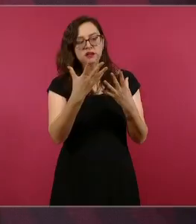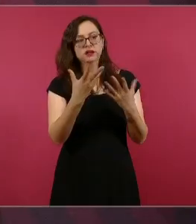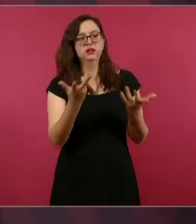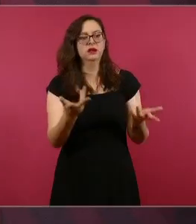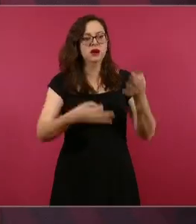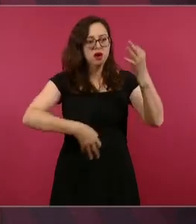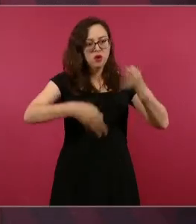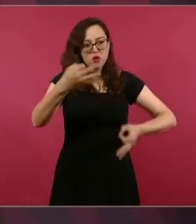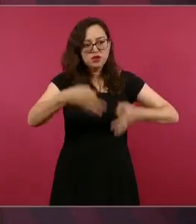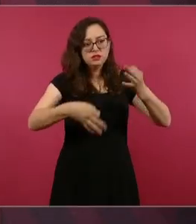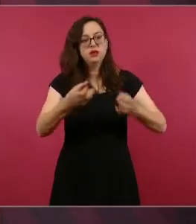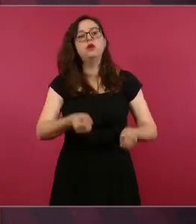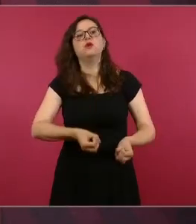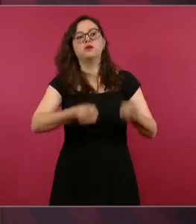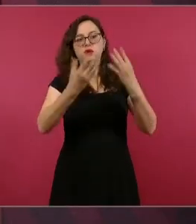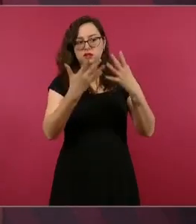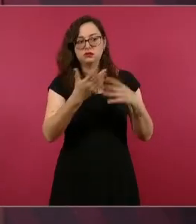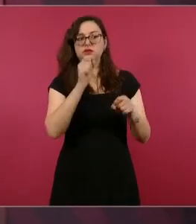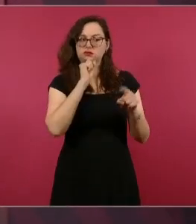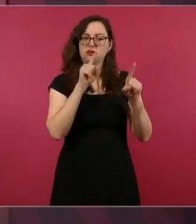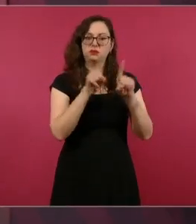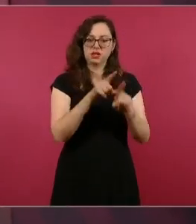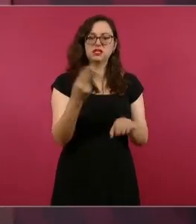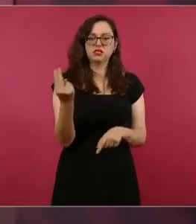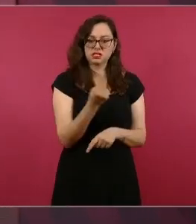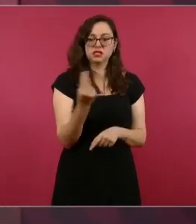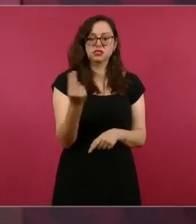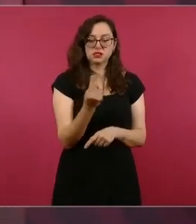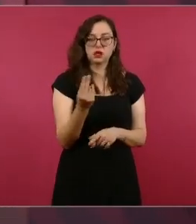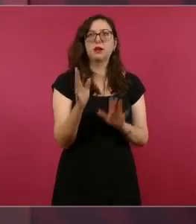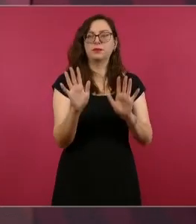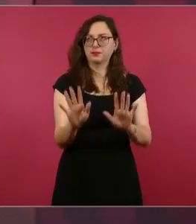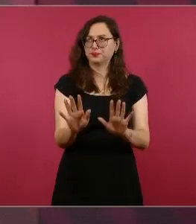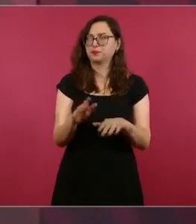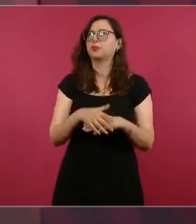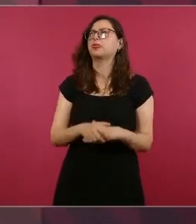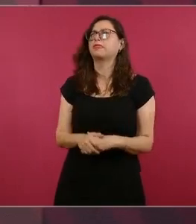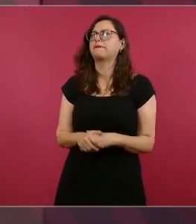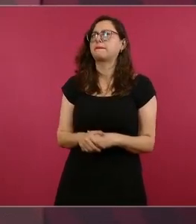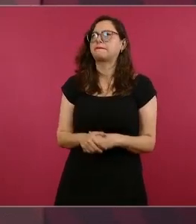sujetas a proceso, o sea, primero cuánto se recuperó,